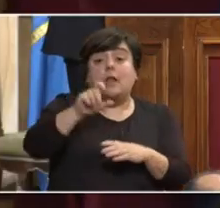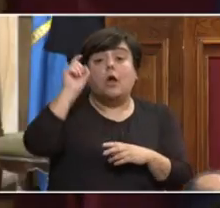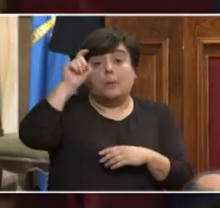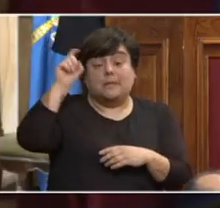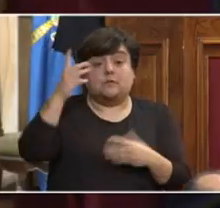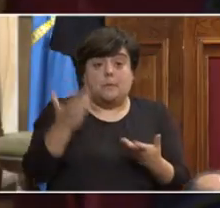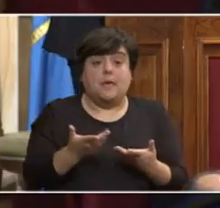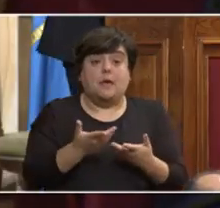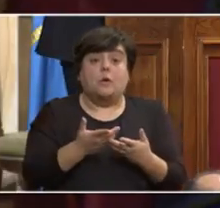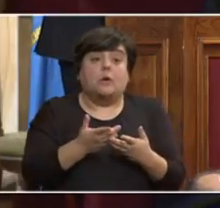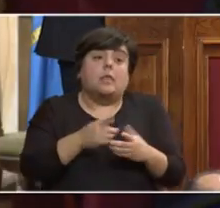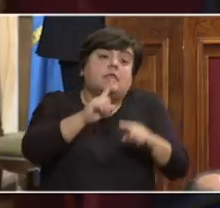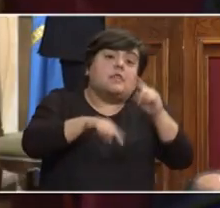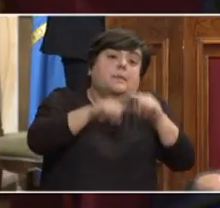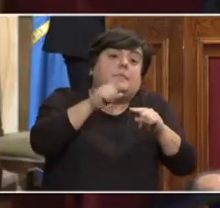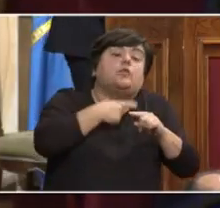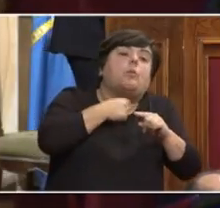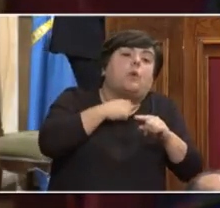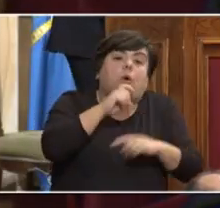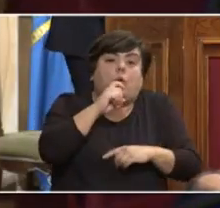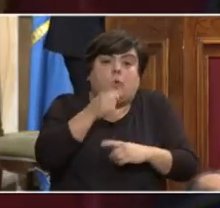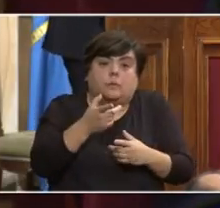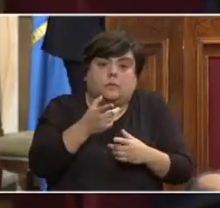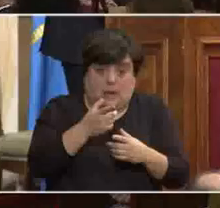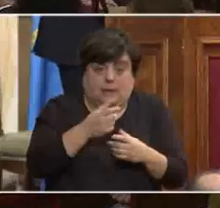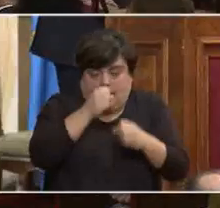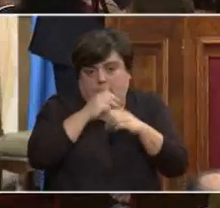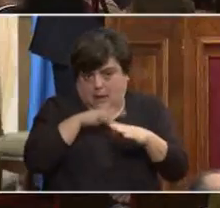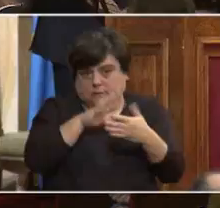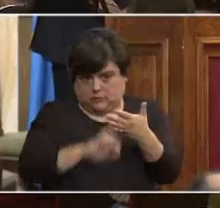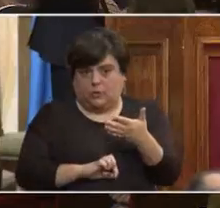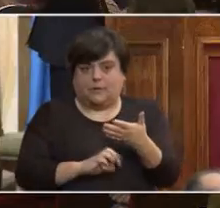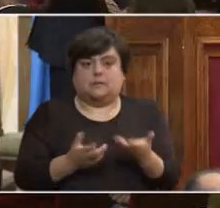Sebastian Mastropiero, según sea su humor el de las obras.